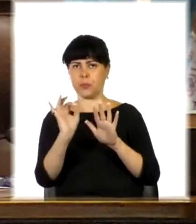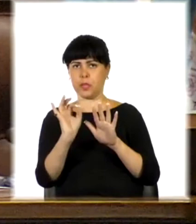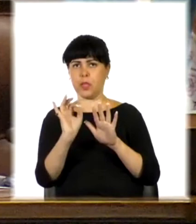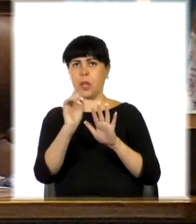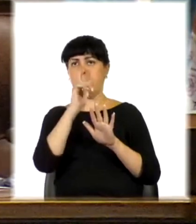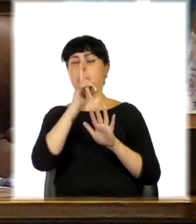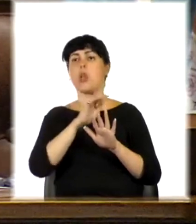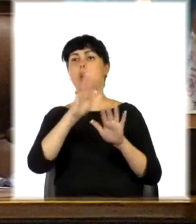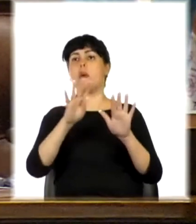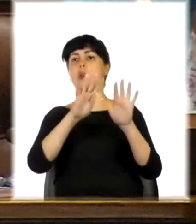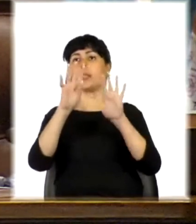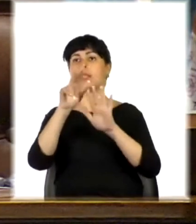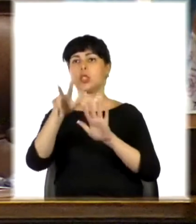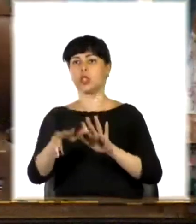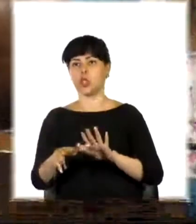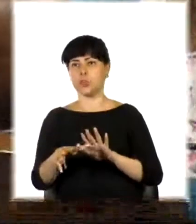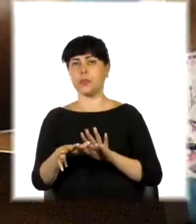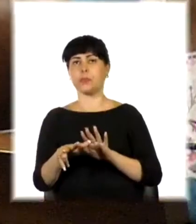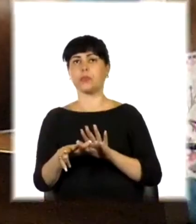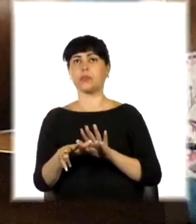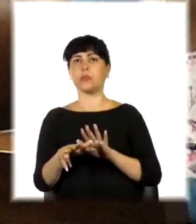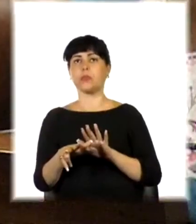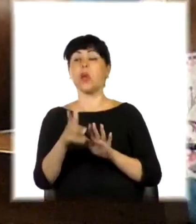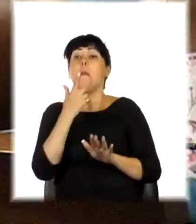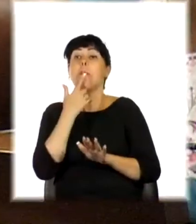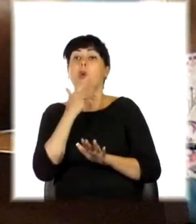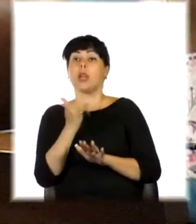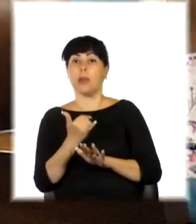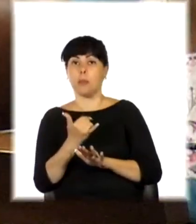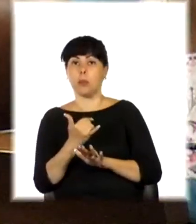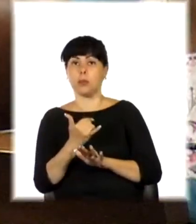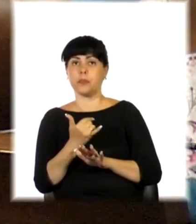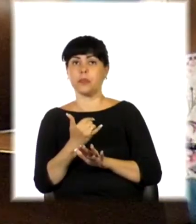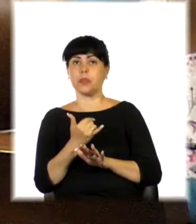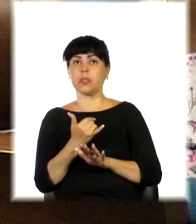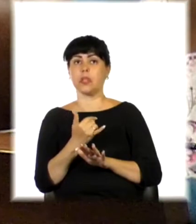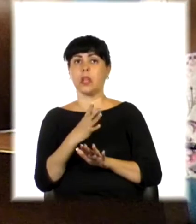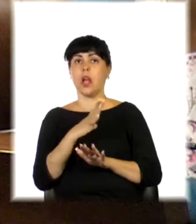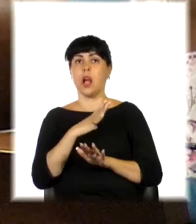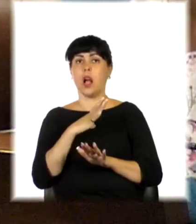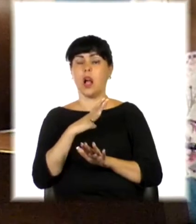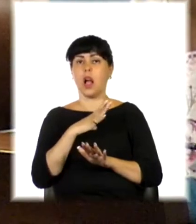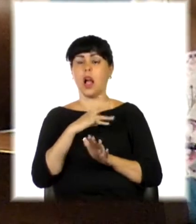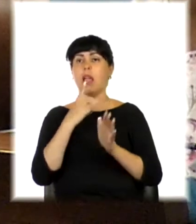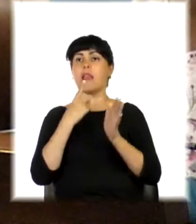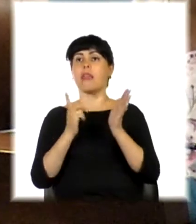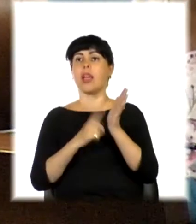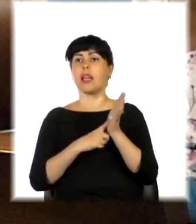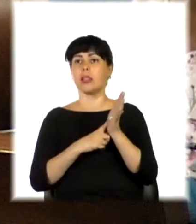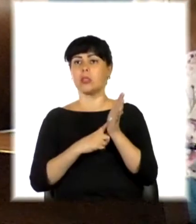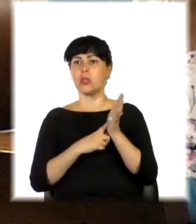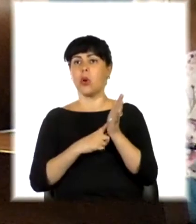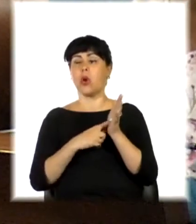998 por ejemplo en el decreto número